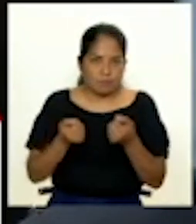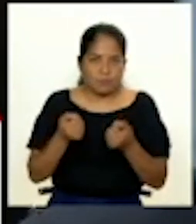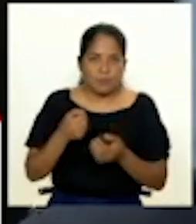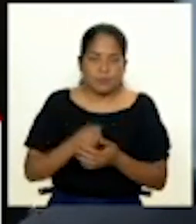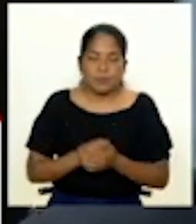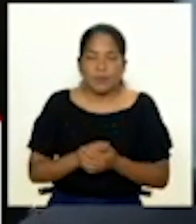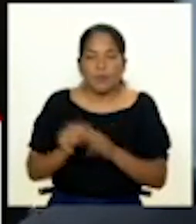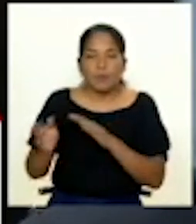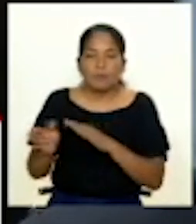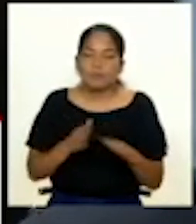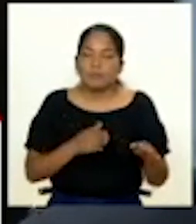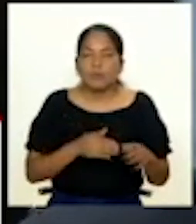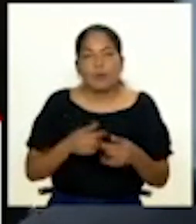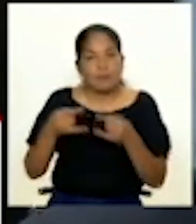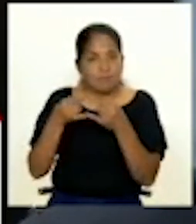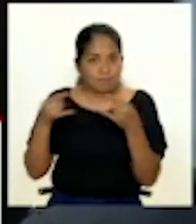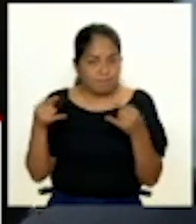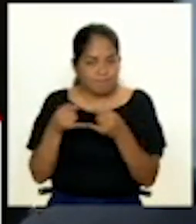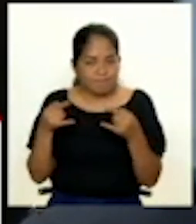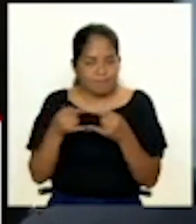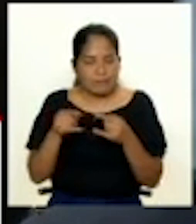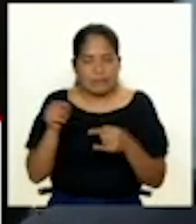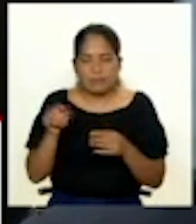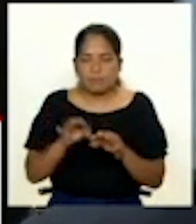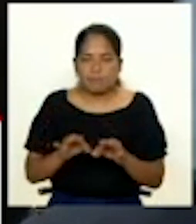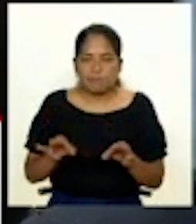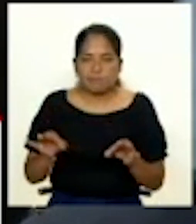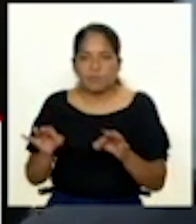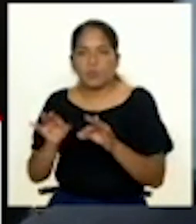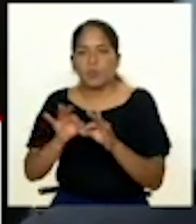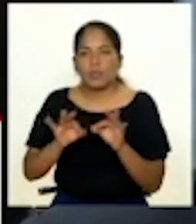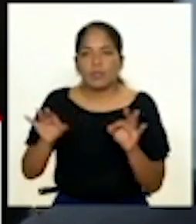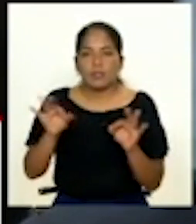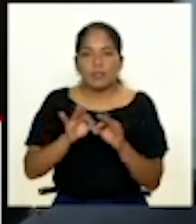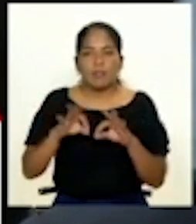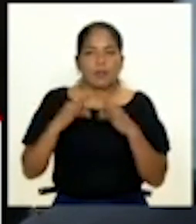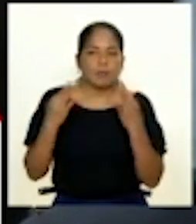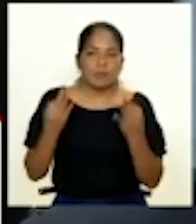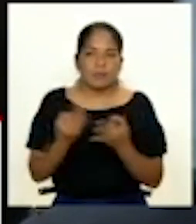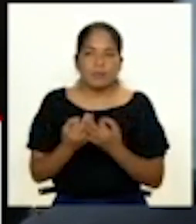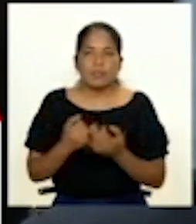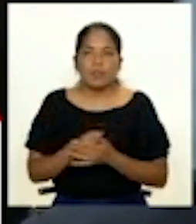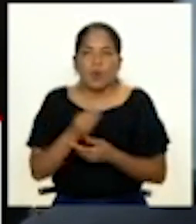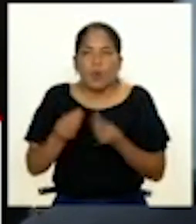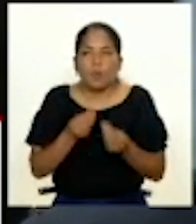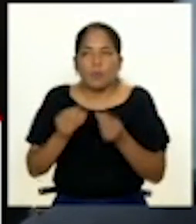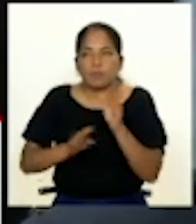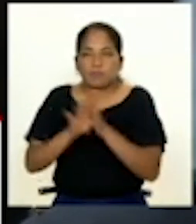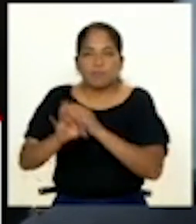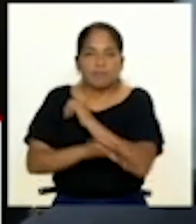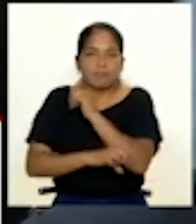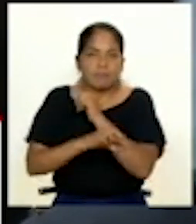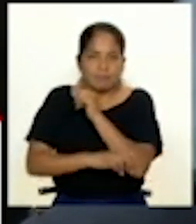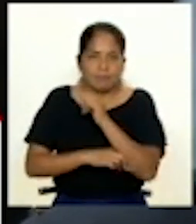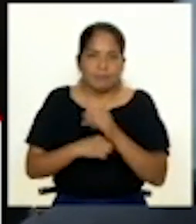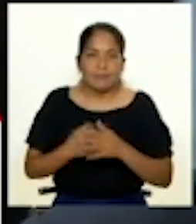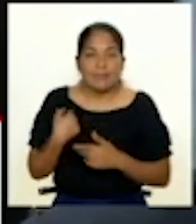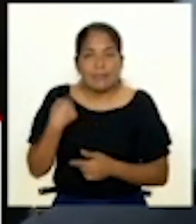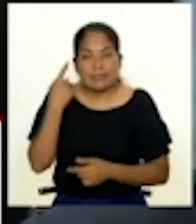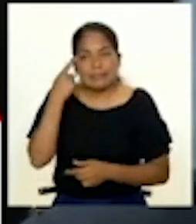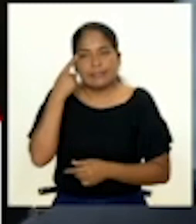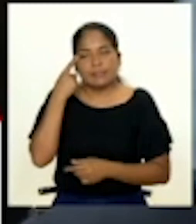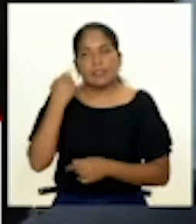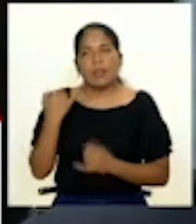es la electricidad. Como ustedes saben, la energía es fundamental en toda familia y en el desarrollo del país, ¿no? Y para